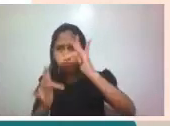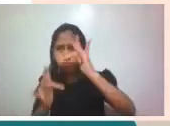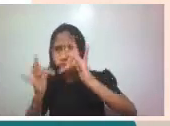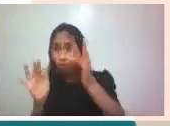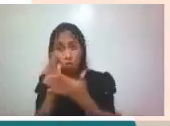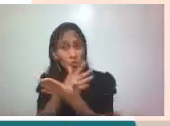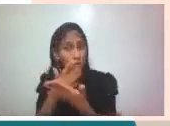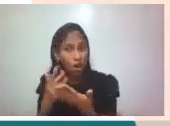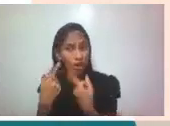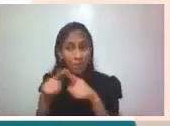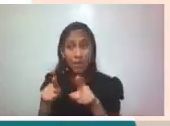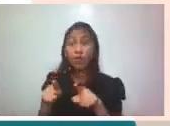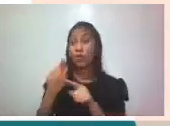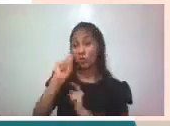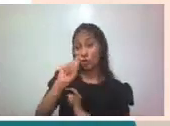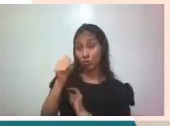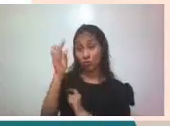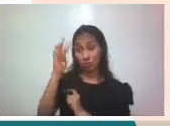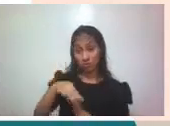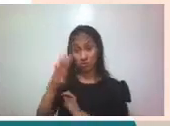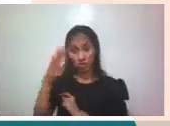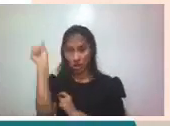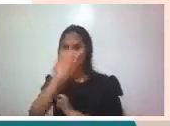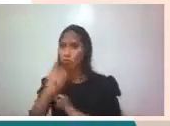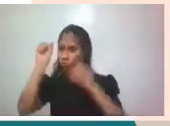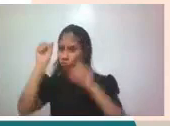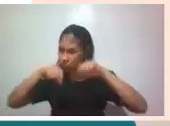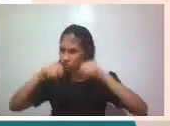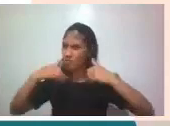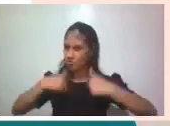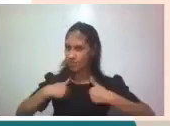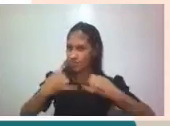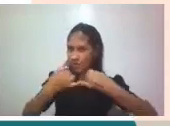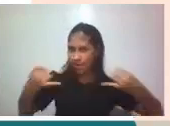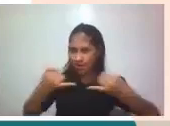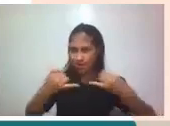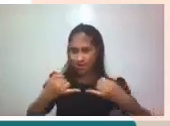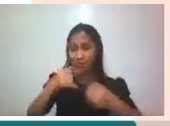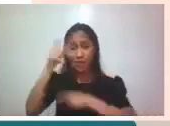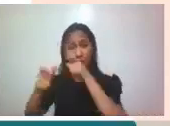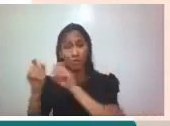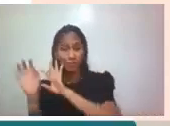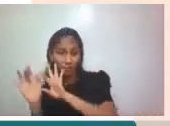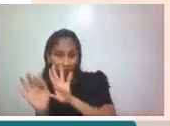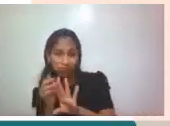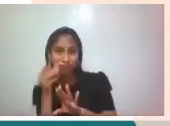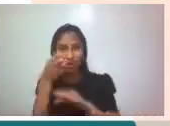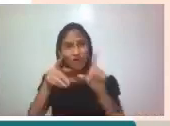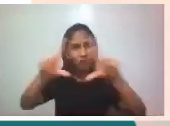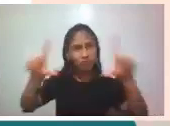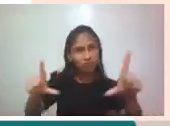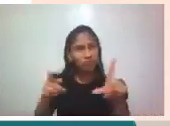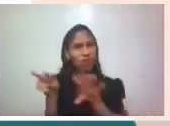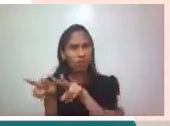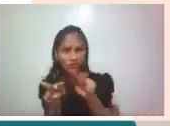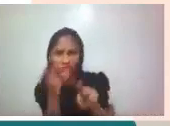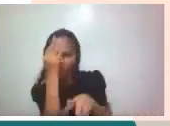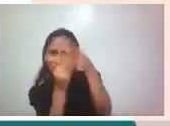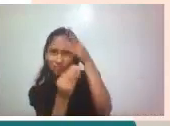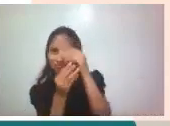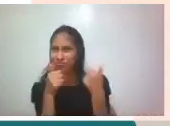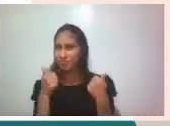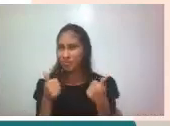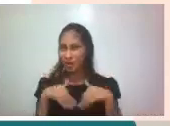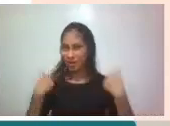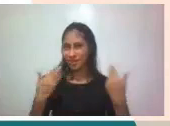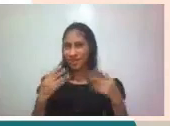señal de internet y tienen una infraestructura adecuada como para albergar a un número representativo de líderes y lideresas. Coordinamos con